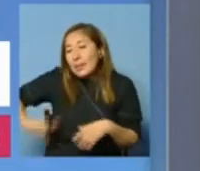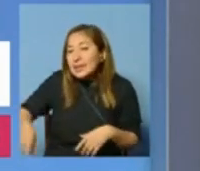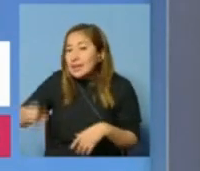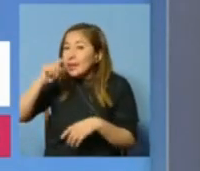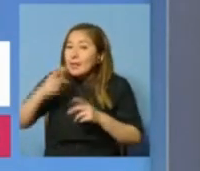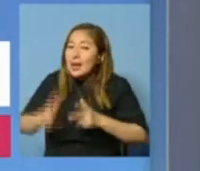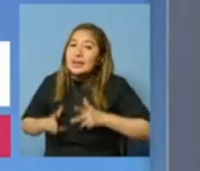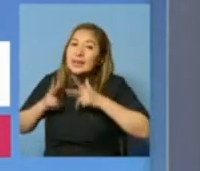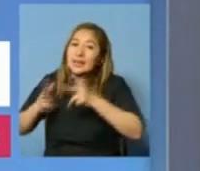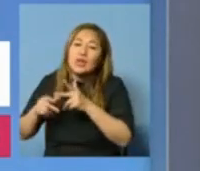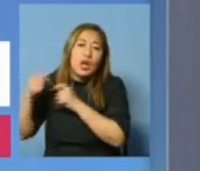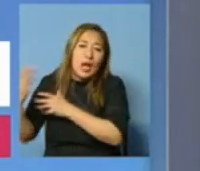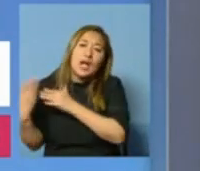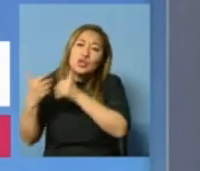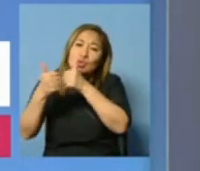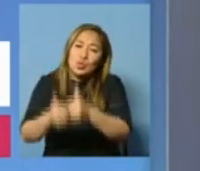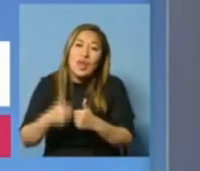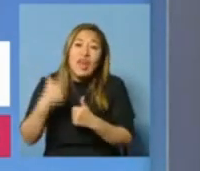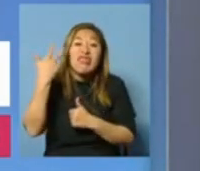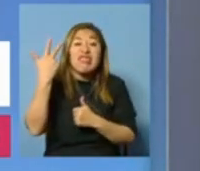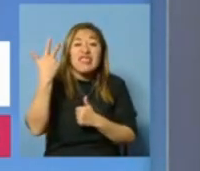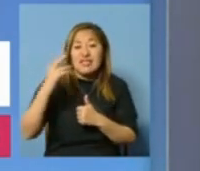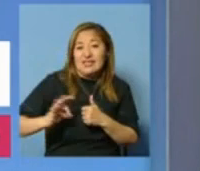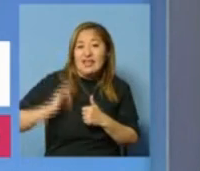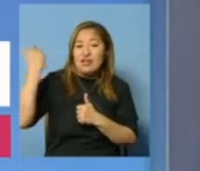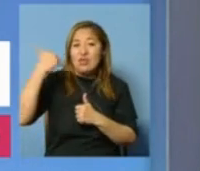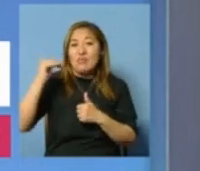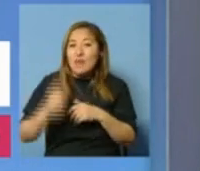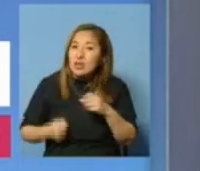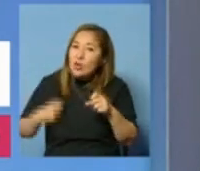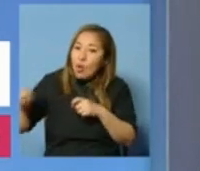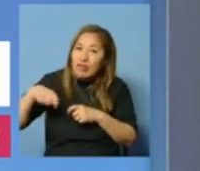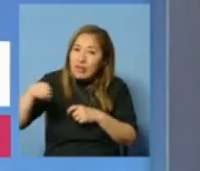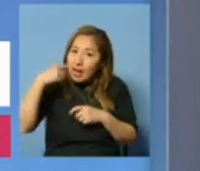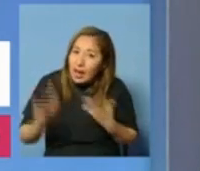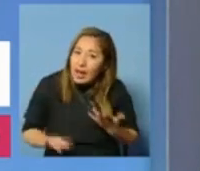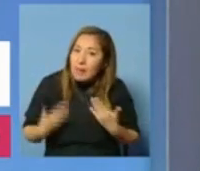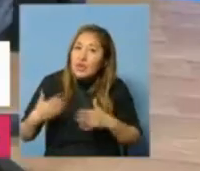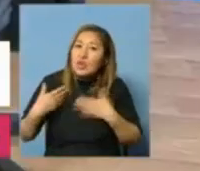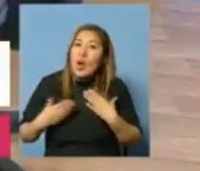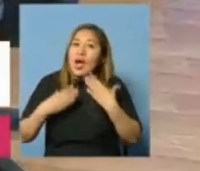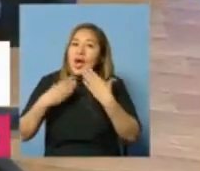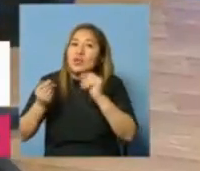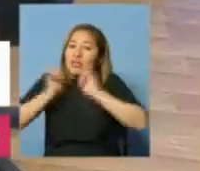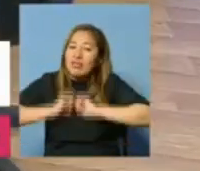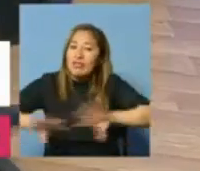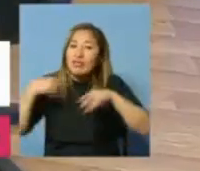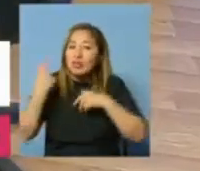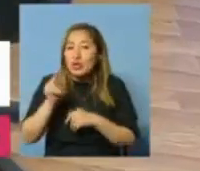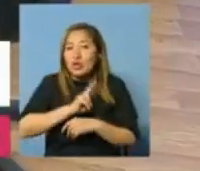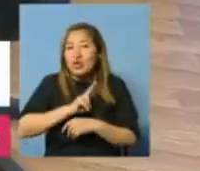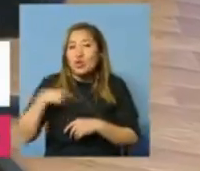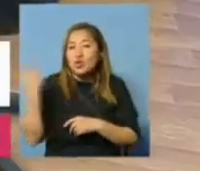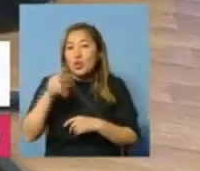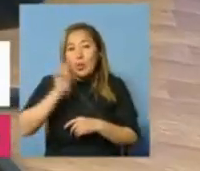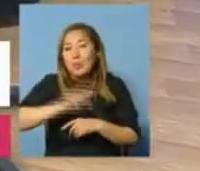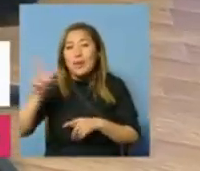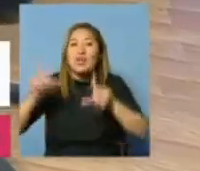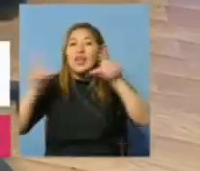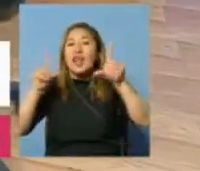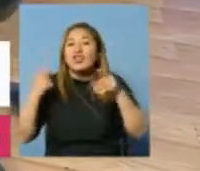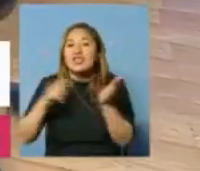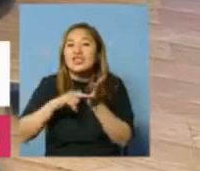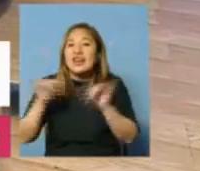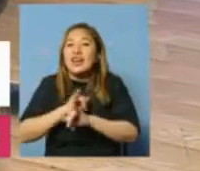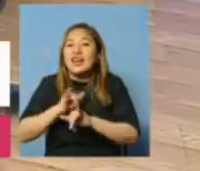Mauricio Macri, que sin lugar a duda en estos 3 años y medio de gestión ha tenido una actitud federal, digamos, cuando nosotros vemos en las noticias nacionales,